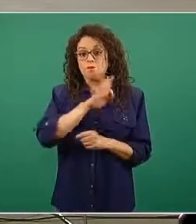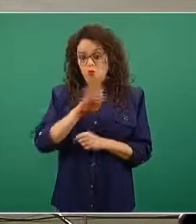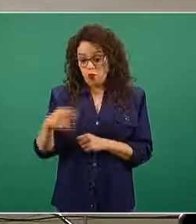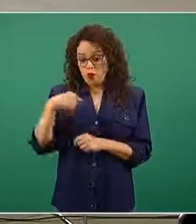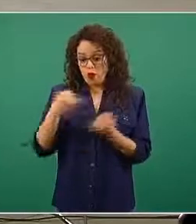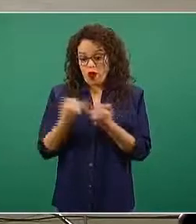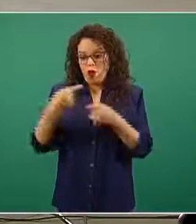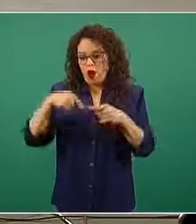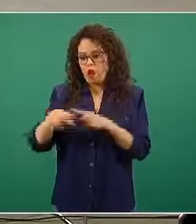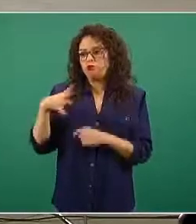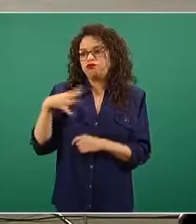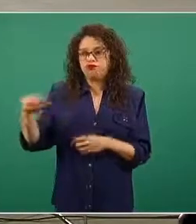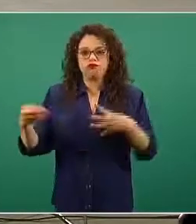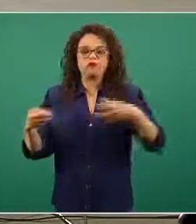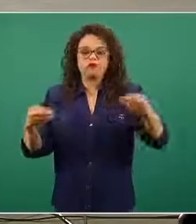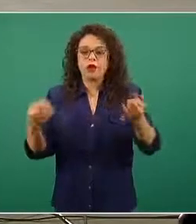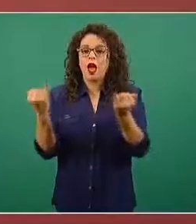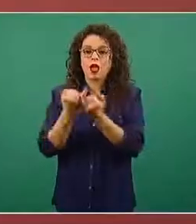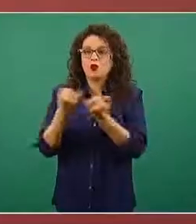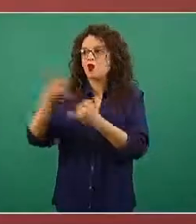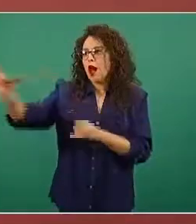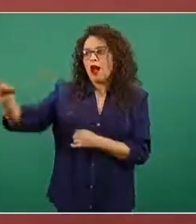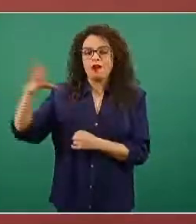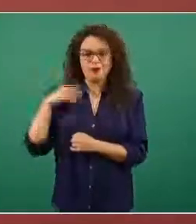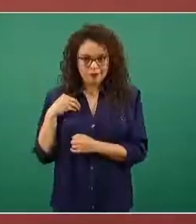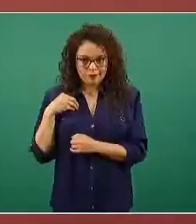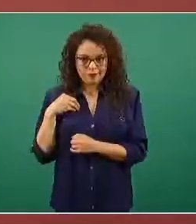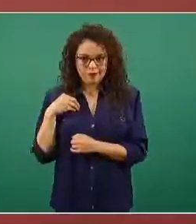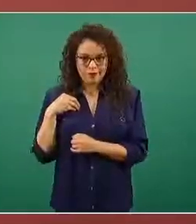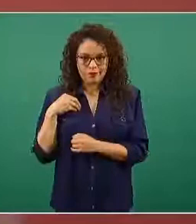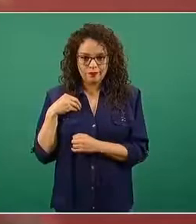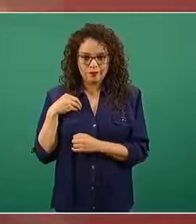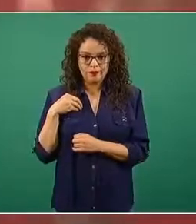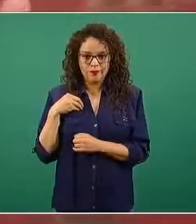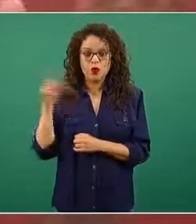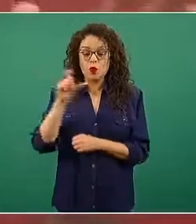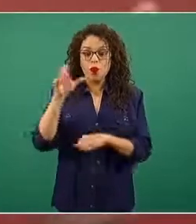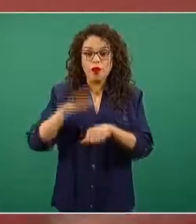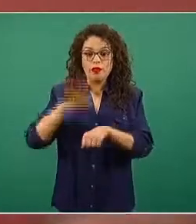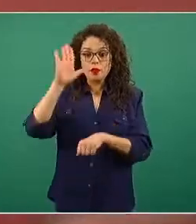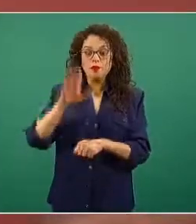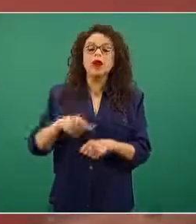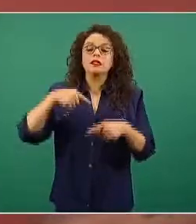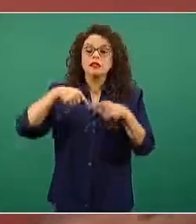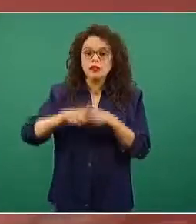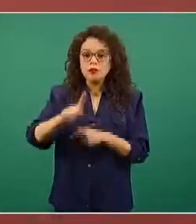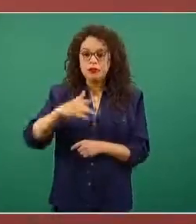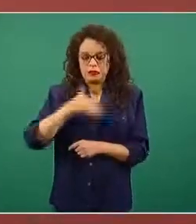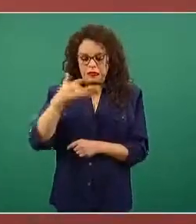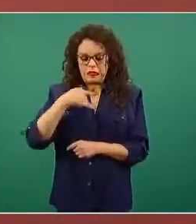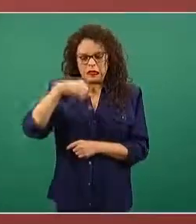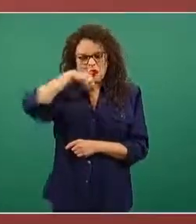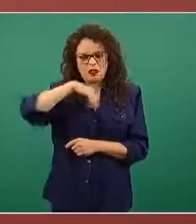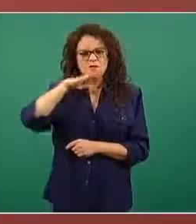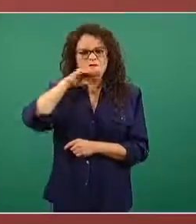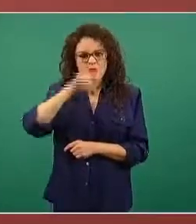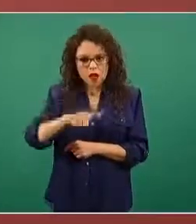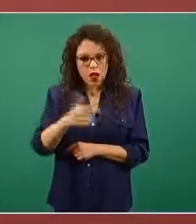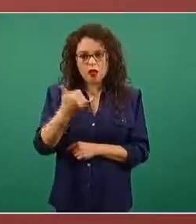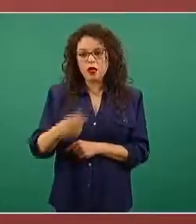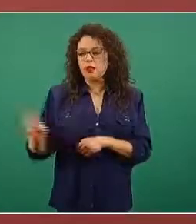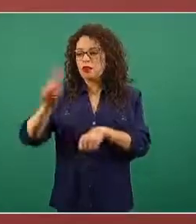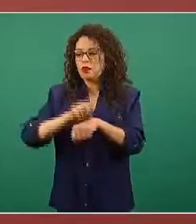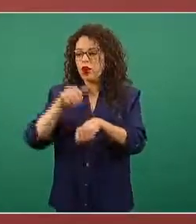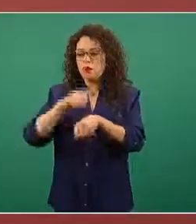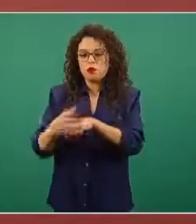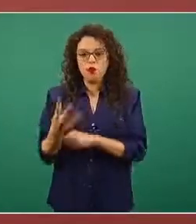persona que le contagió a uno, mayormente a partir del inicio de los síntomas y hasta el día 4 desde el inicio de los síntomas. Pero puede haber un